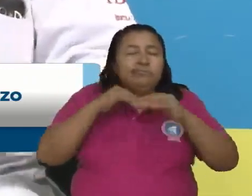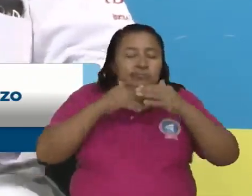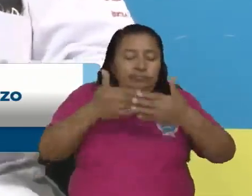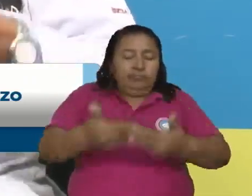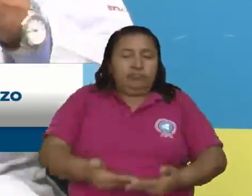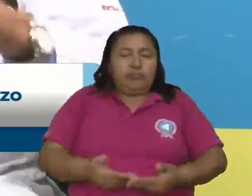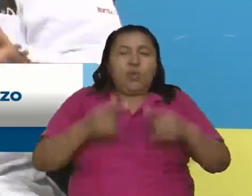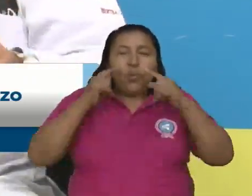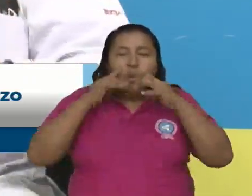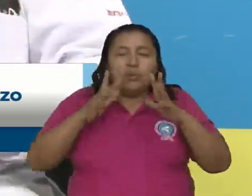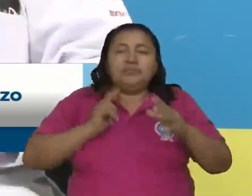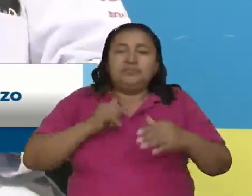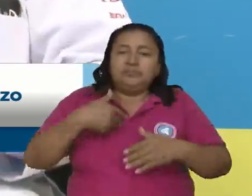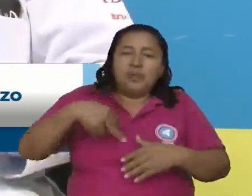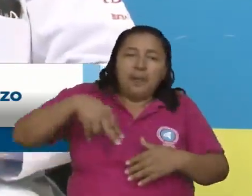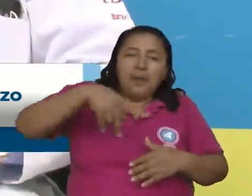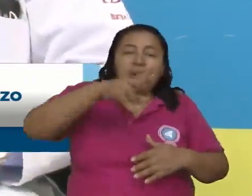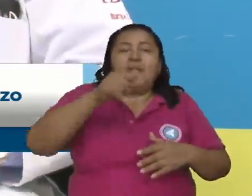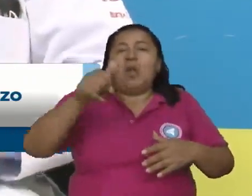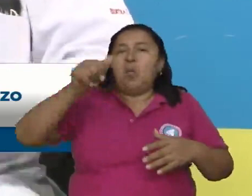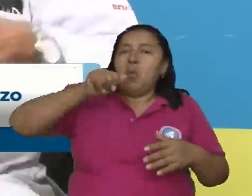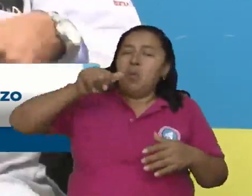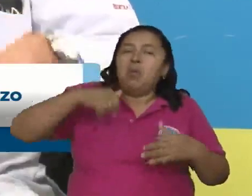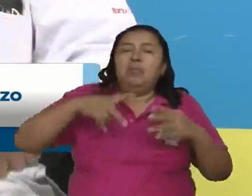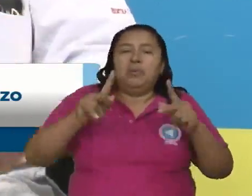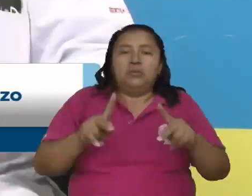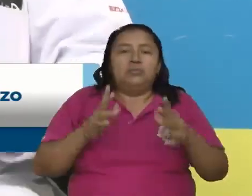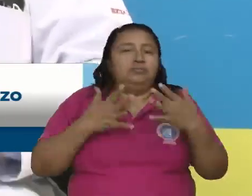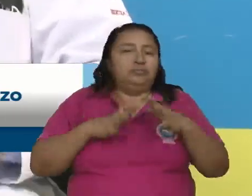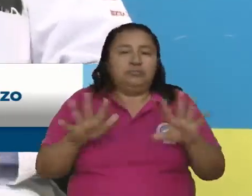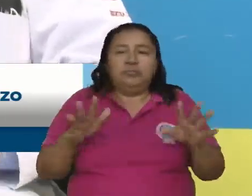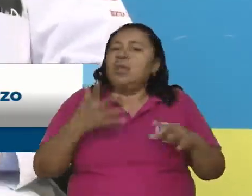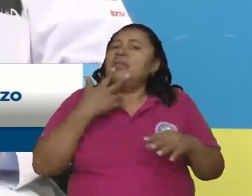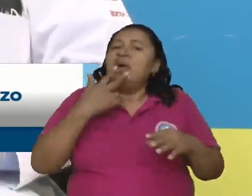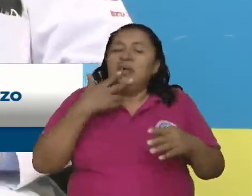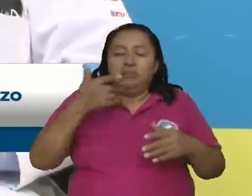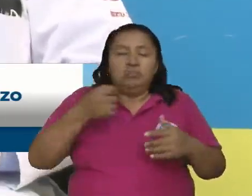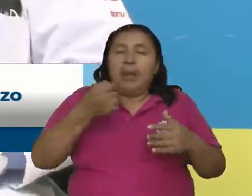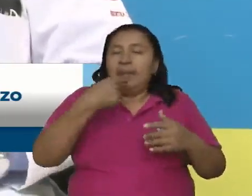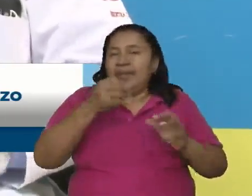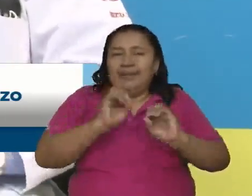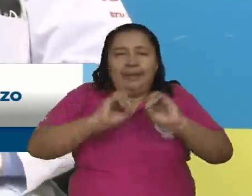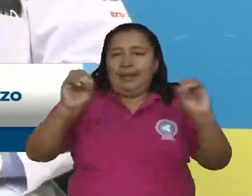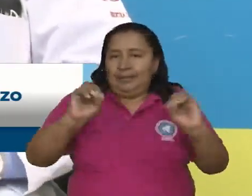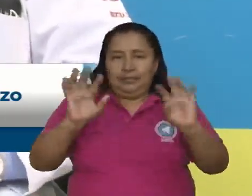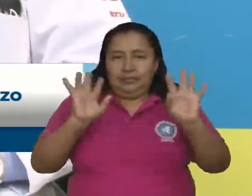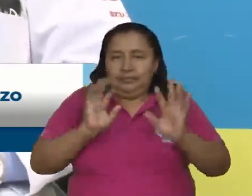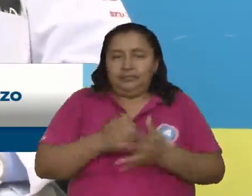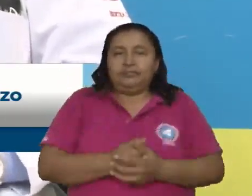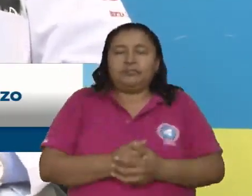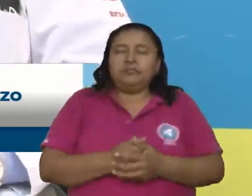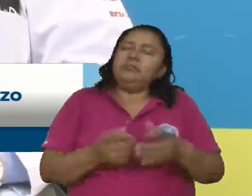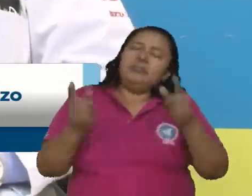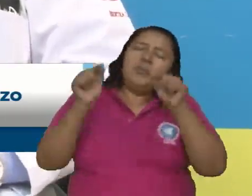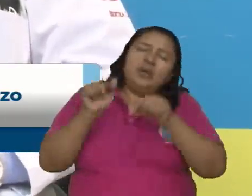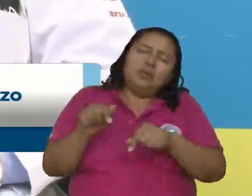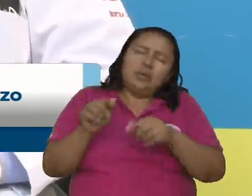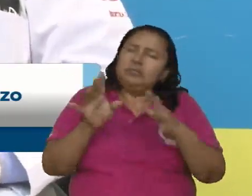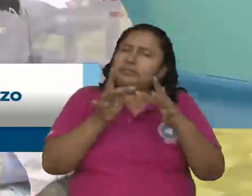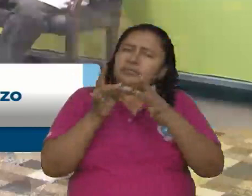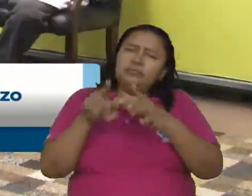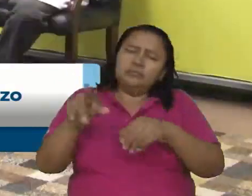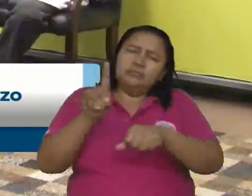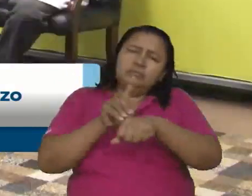medidas mecánicas, que deambule, que se hidrate bien la paciente, y no hay que ponerle ningún fármaco pues, para prevenirlo. Ahora, precisamente,